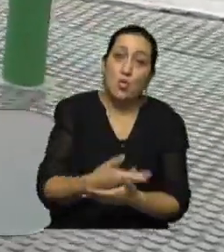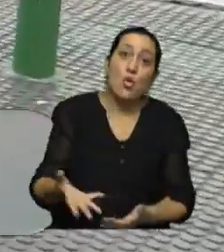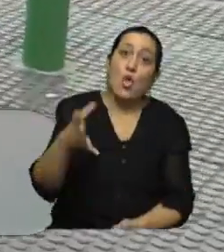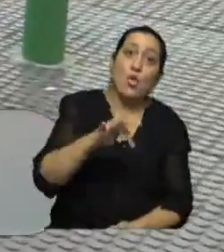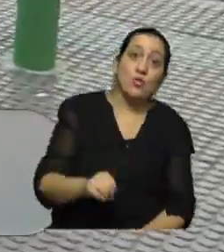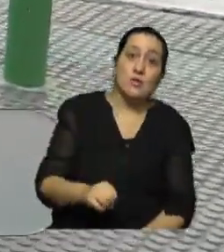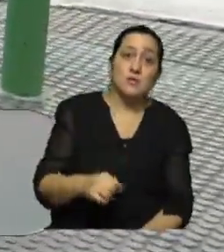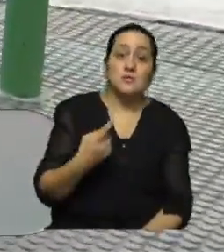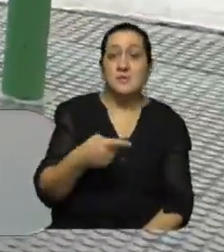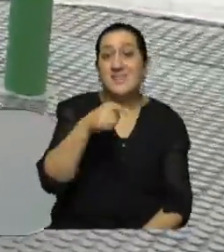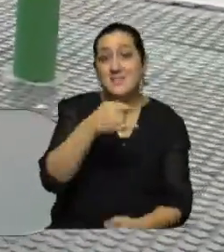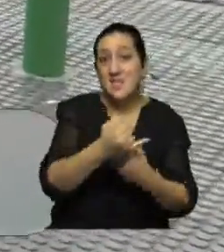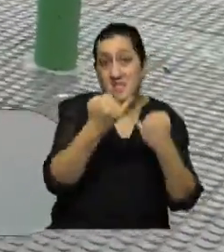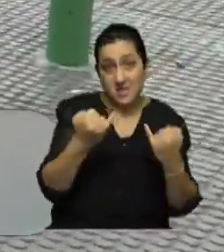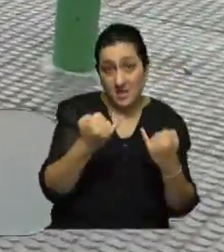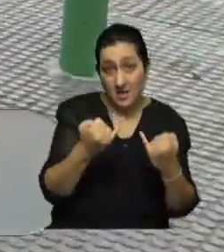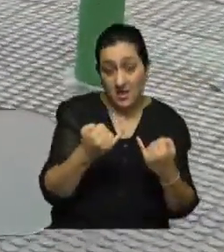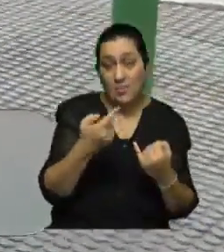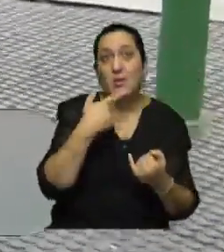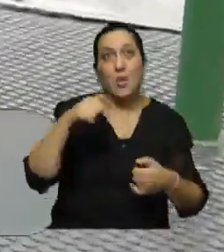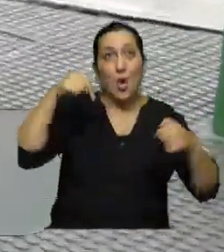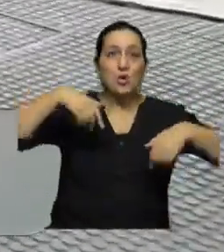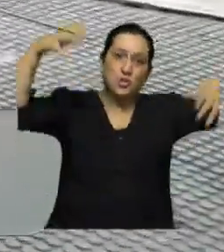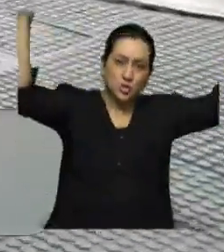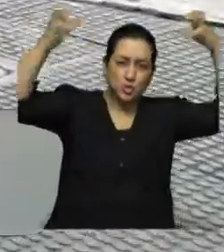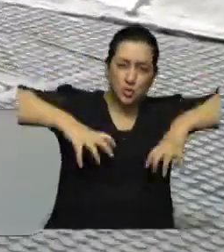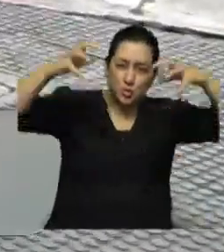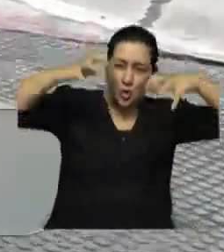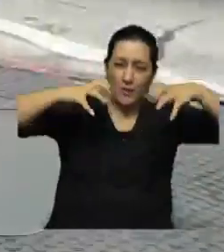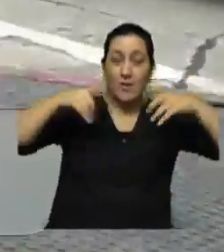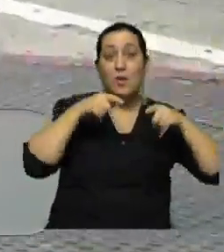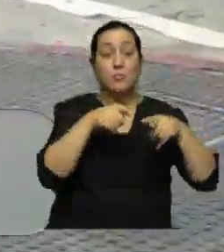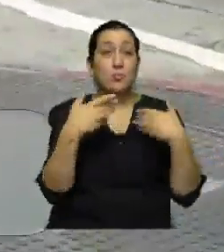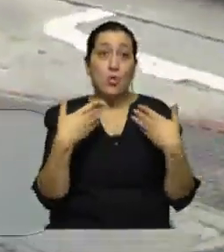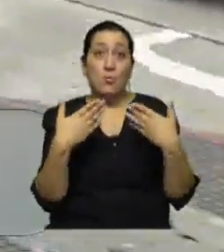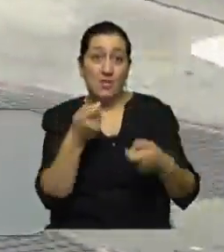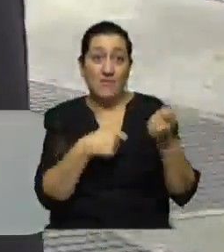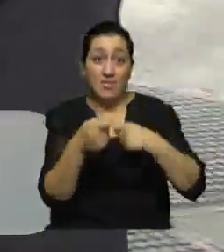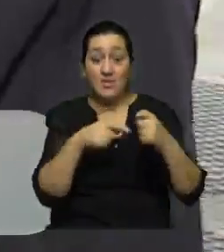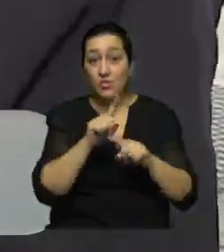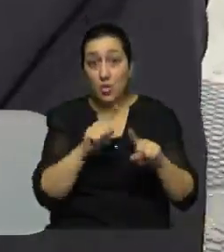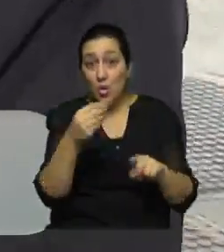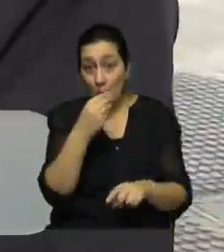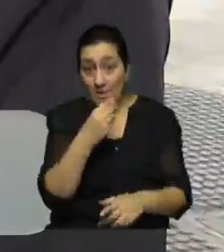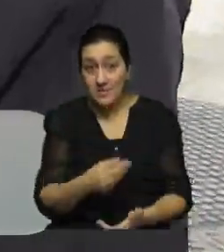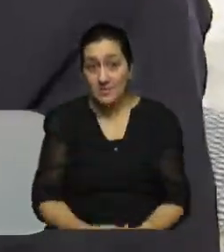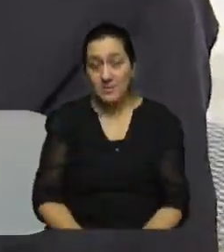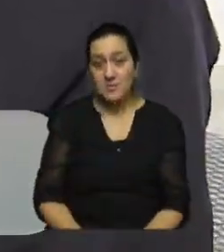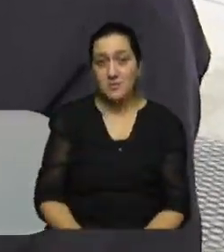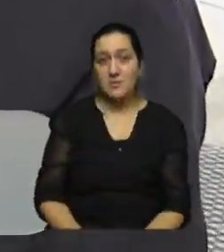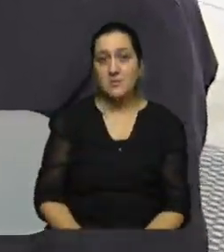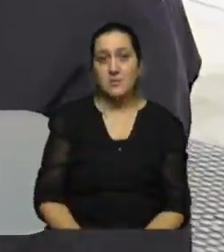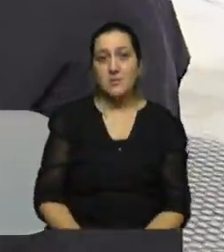no sale en el día, no come. Es decir, si hoy llueve, por ejemplo, torrencialmente, vos no podés venir a poder el puesto, no comer. Agarrado acá torrencialmente y está,